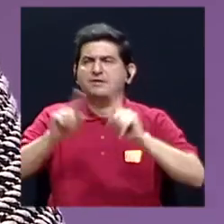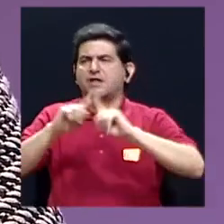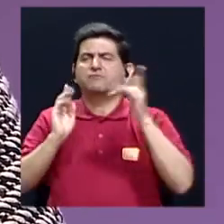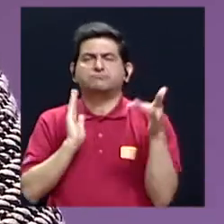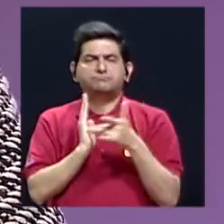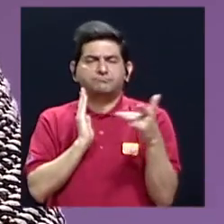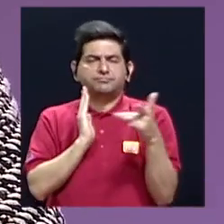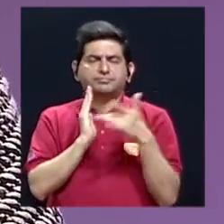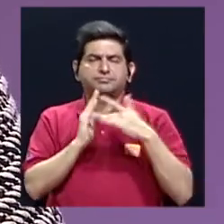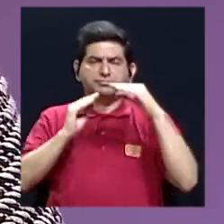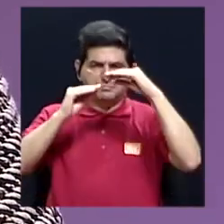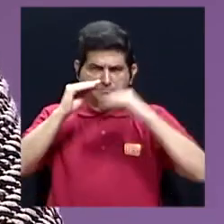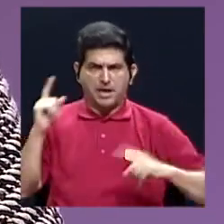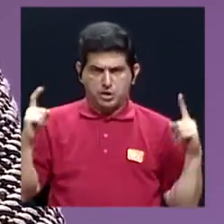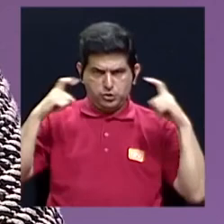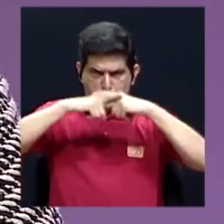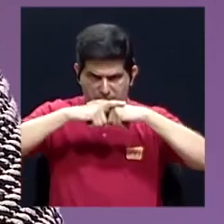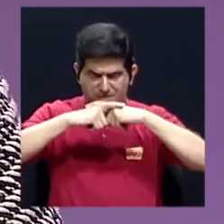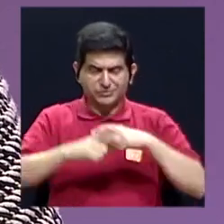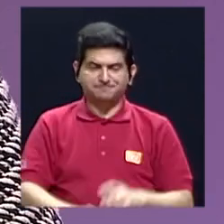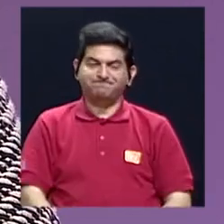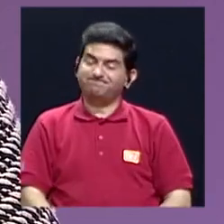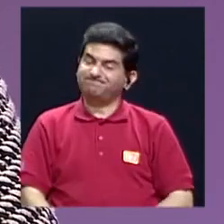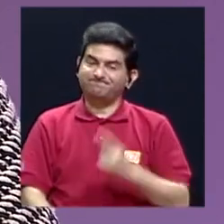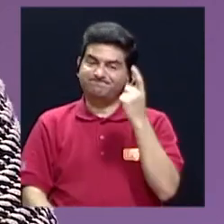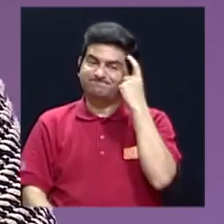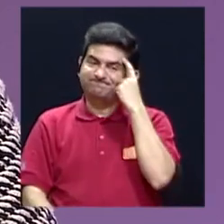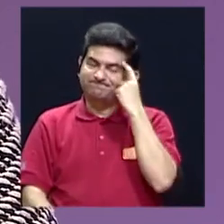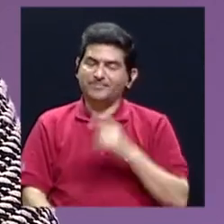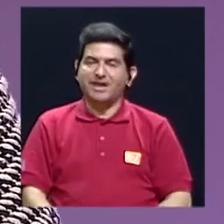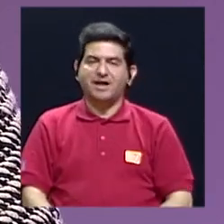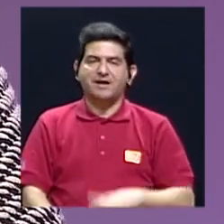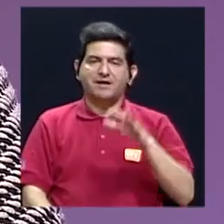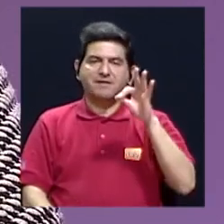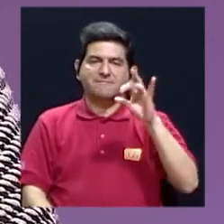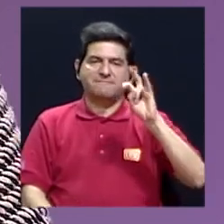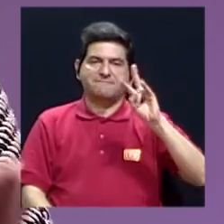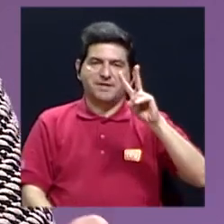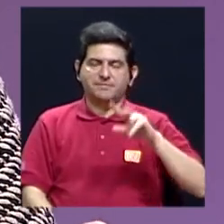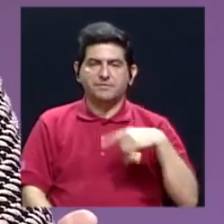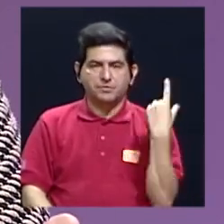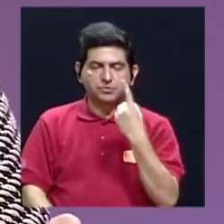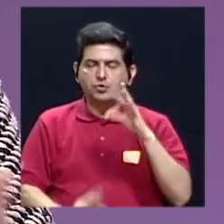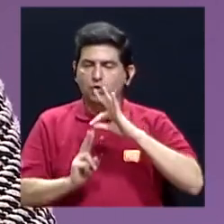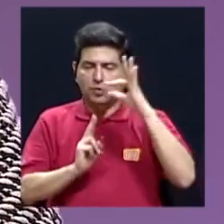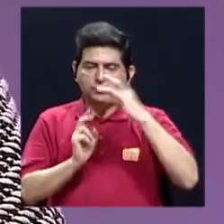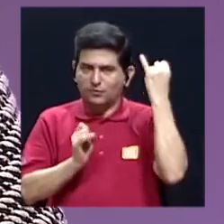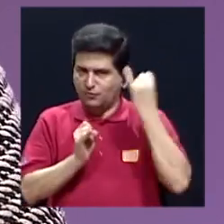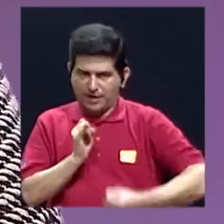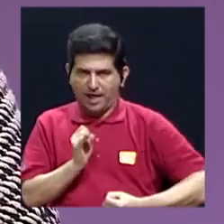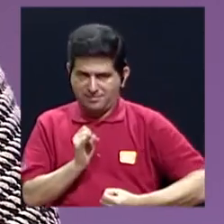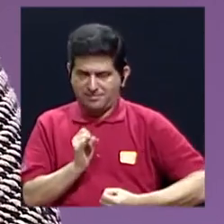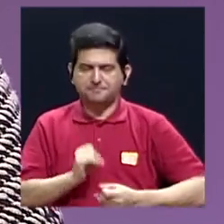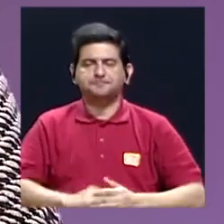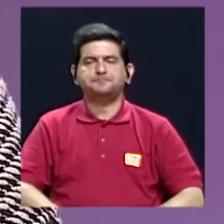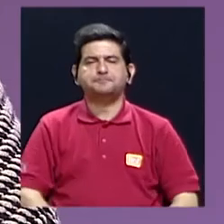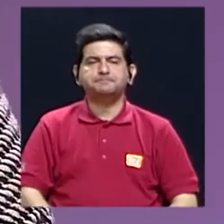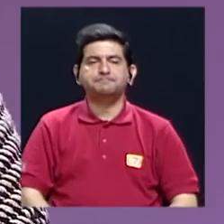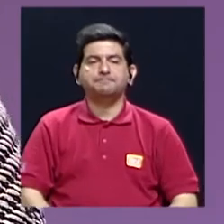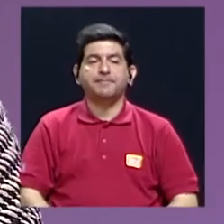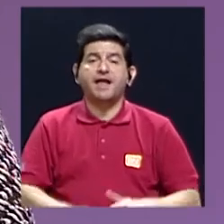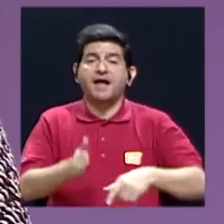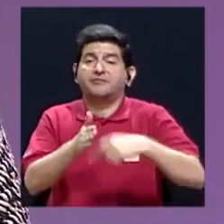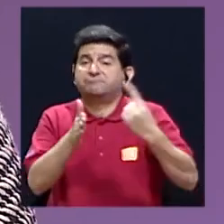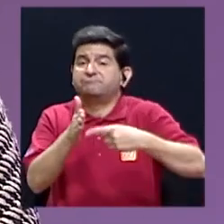otras técnicas de menor complejidad, se recurre entonces a la fecundación in vitro como la última alternativa. En